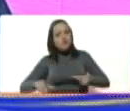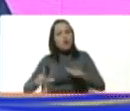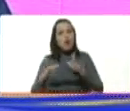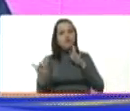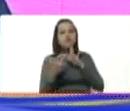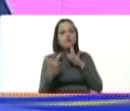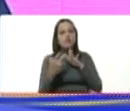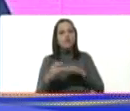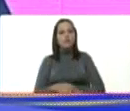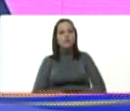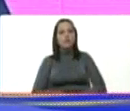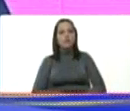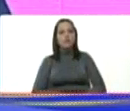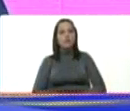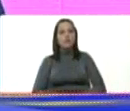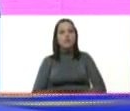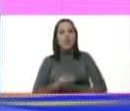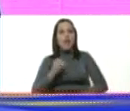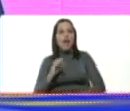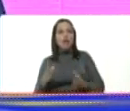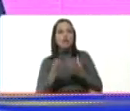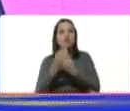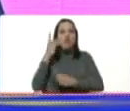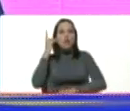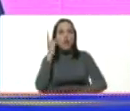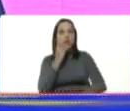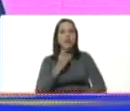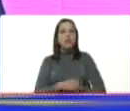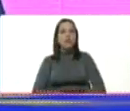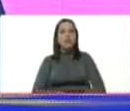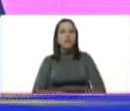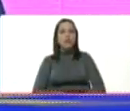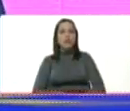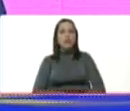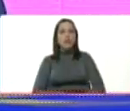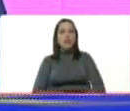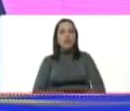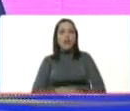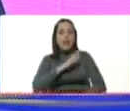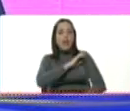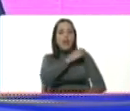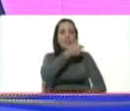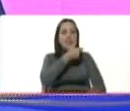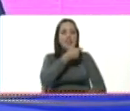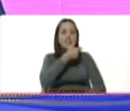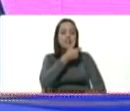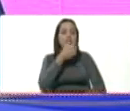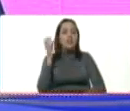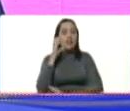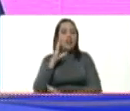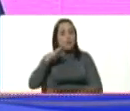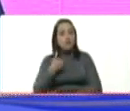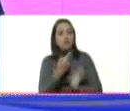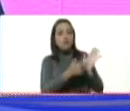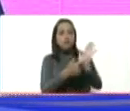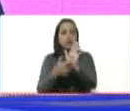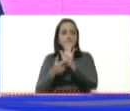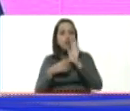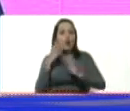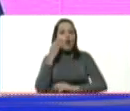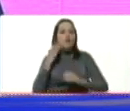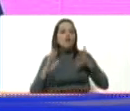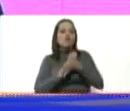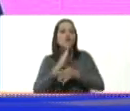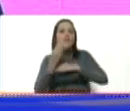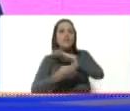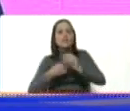Allá está el gran Darío Vivas, jefe del Distrito Capital, para mostrar la experiencia de la base de misiones